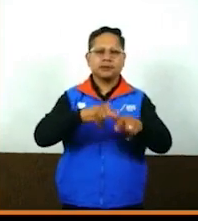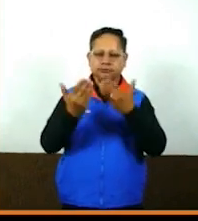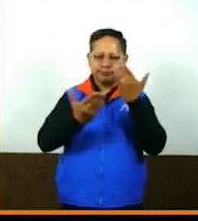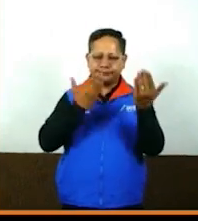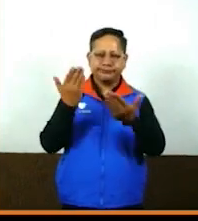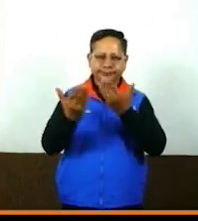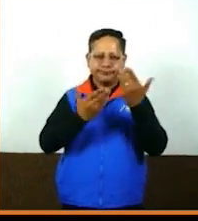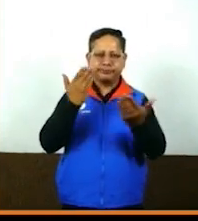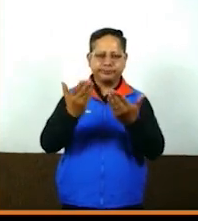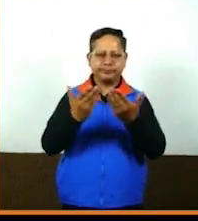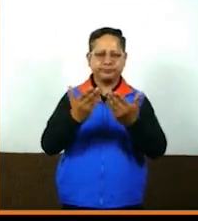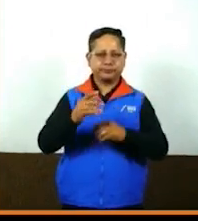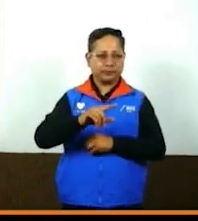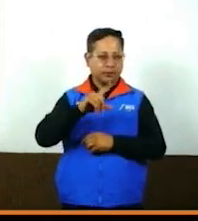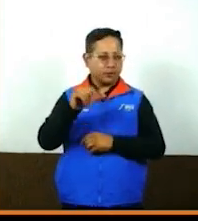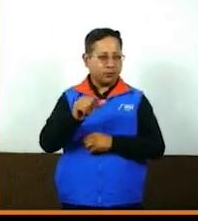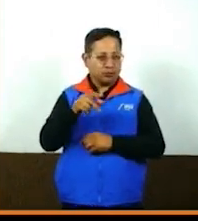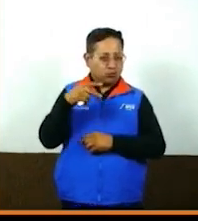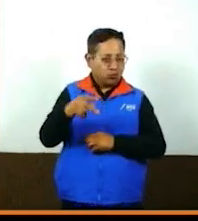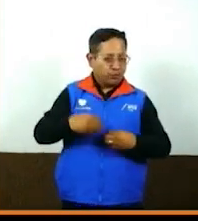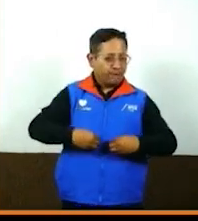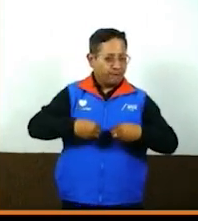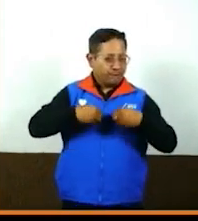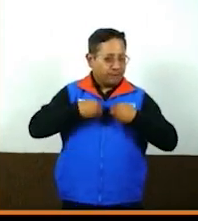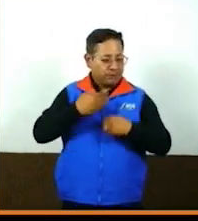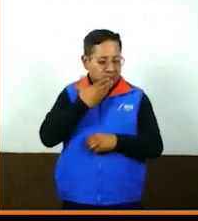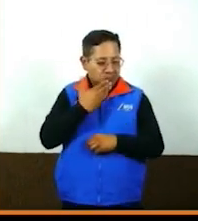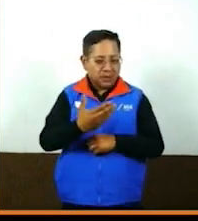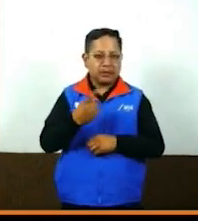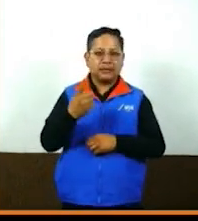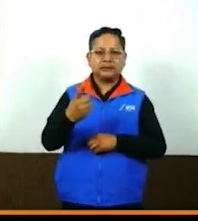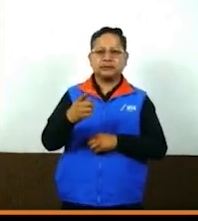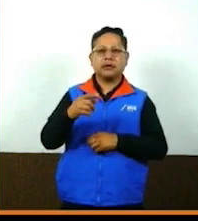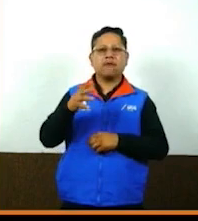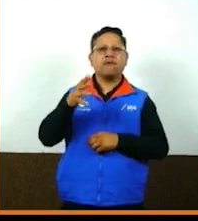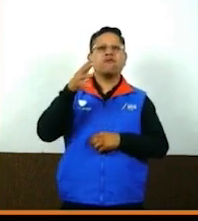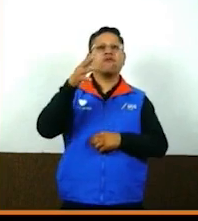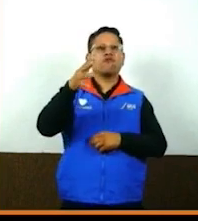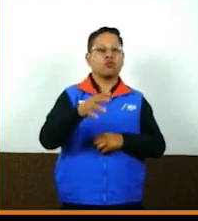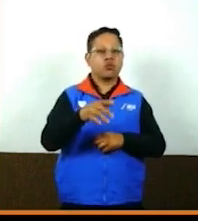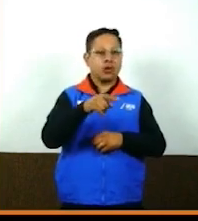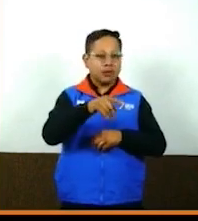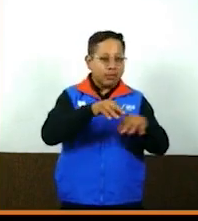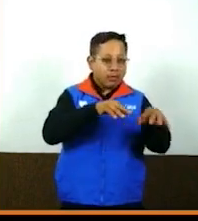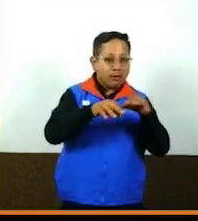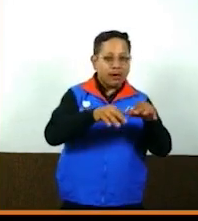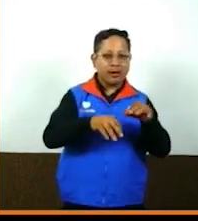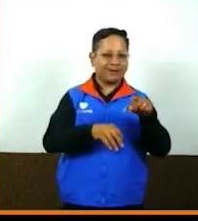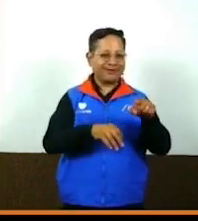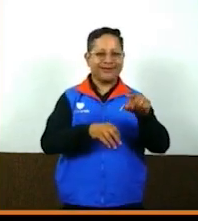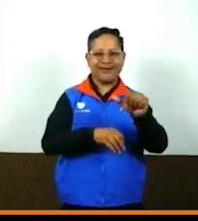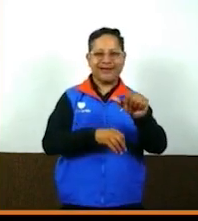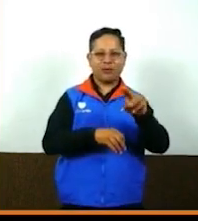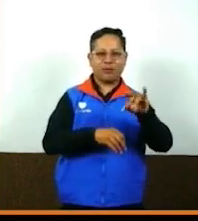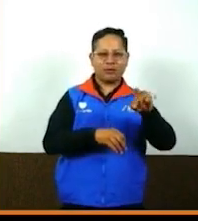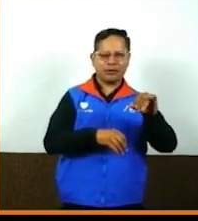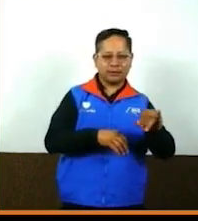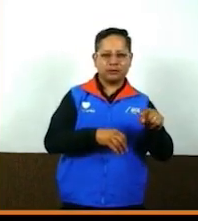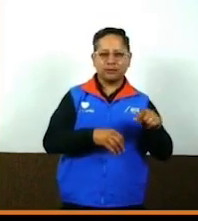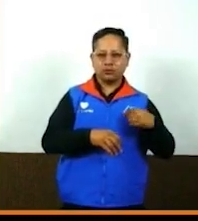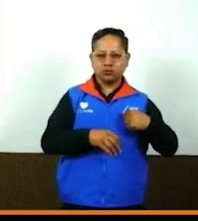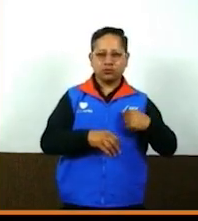estudios y que al final puedan tener una mejor calidad de vida y que tengan una oportunidad de empleo en Audi, porque nosotros tenemos una cierta